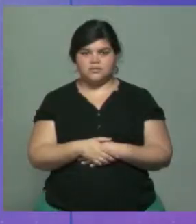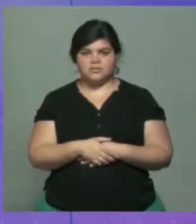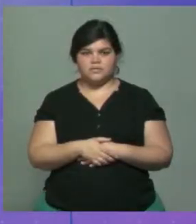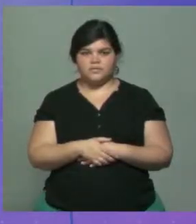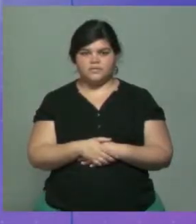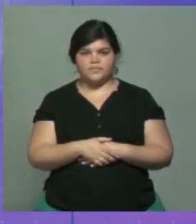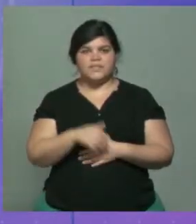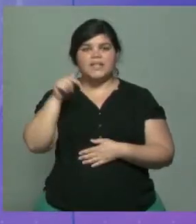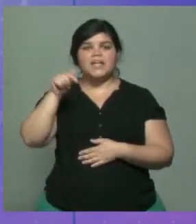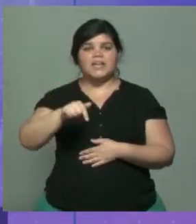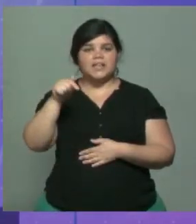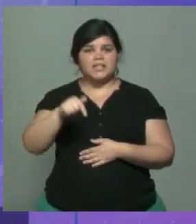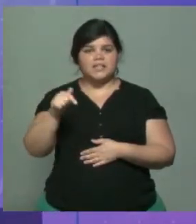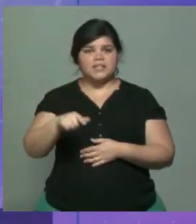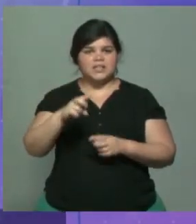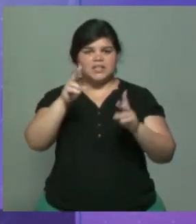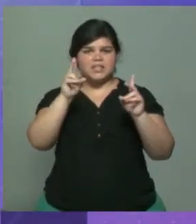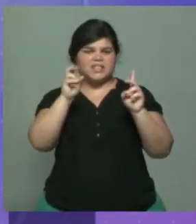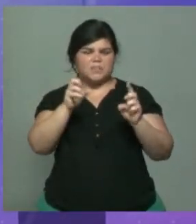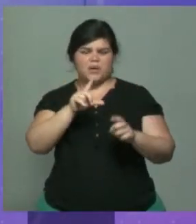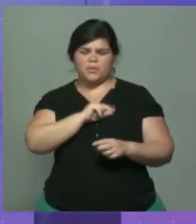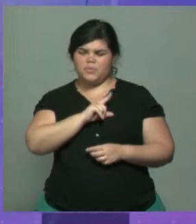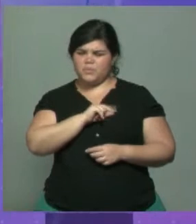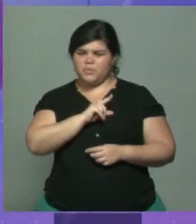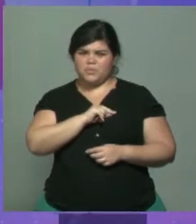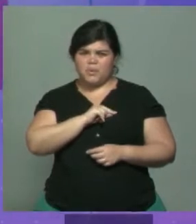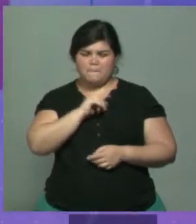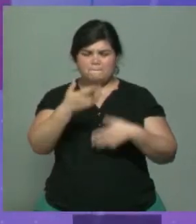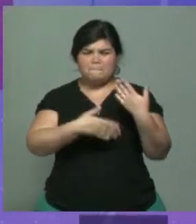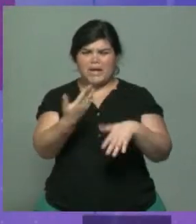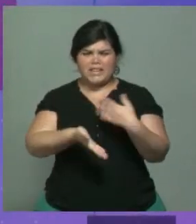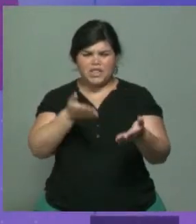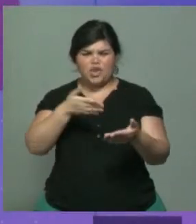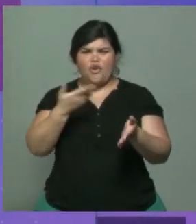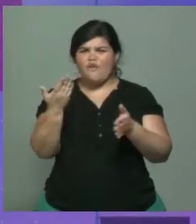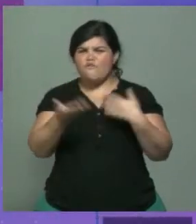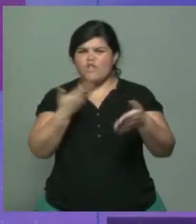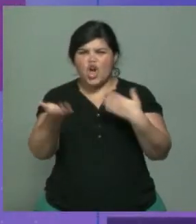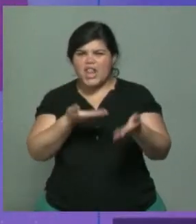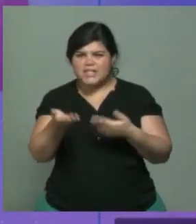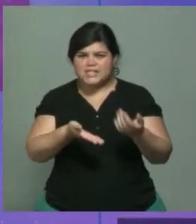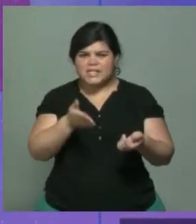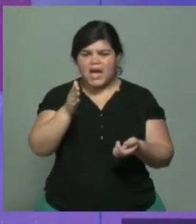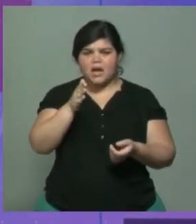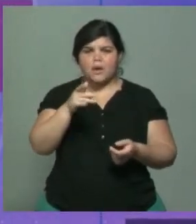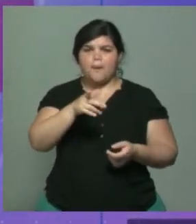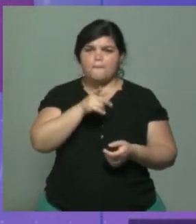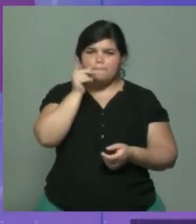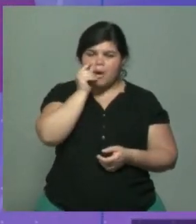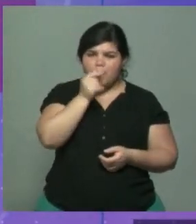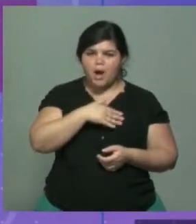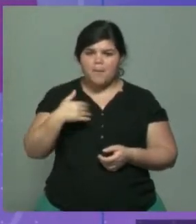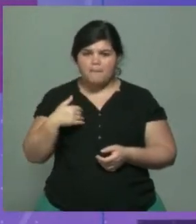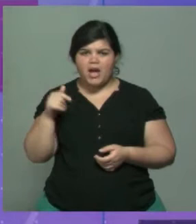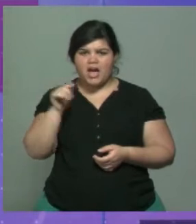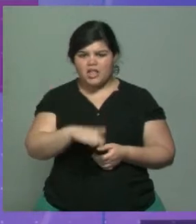Y este tal vez es uno de los temas que más nos duele, el del maltrato infantil, la violencia que ejercen a veces papás o mamás que deberían